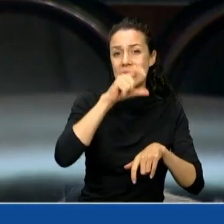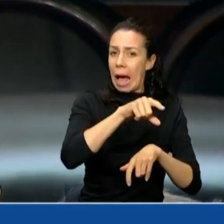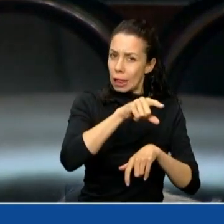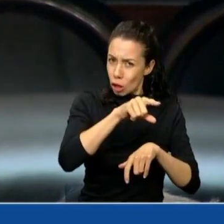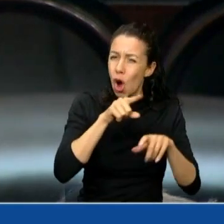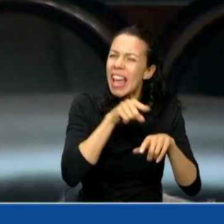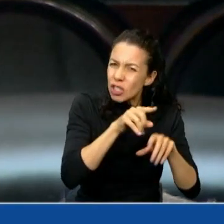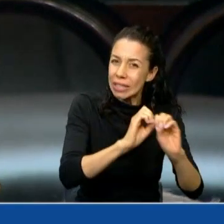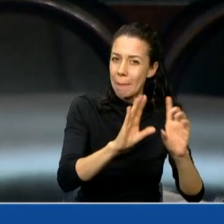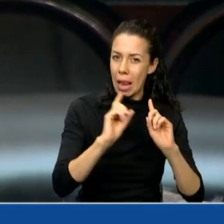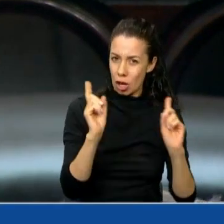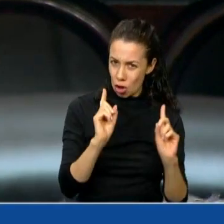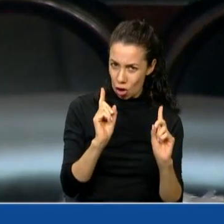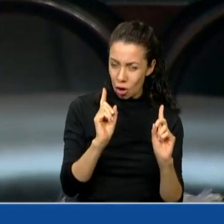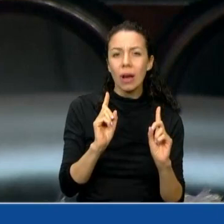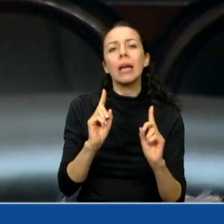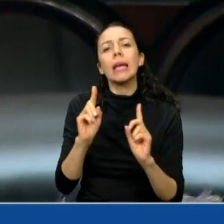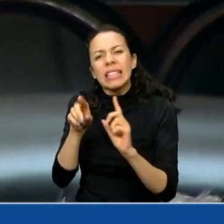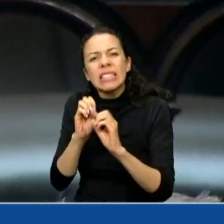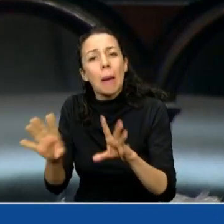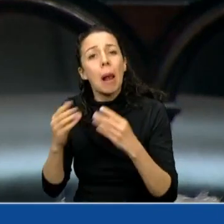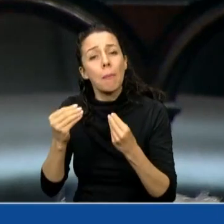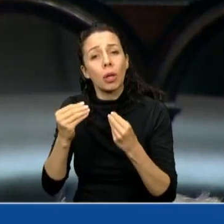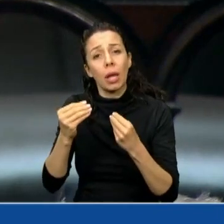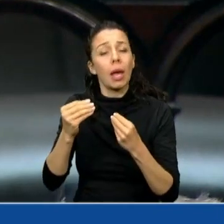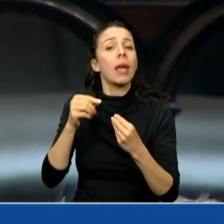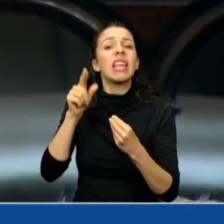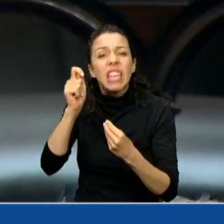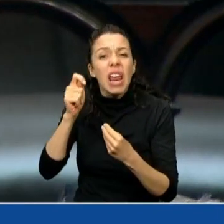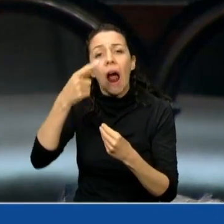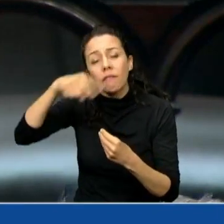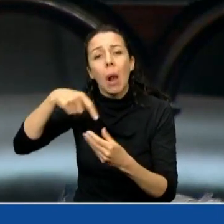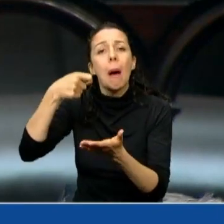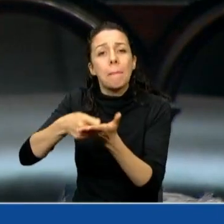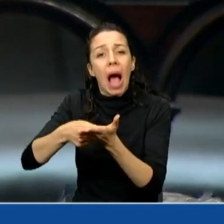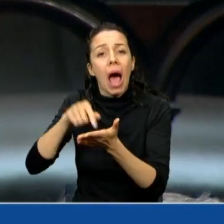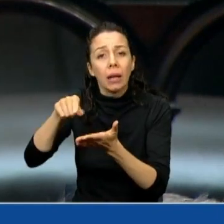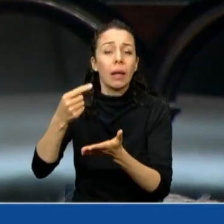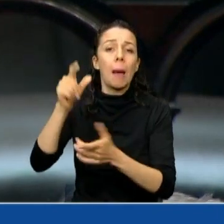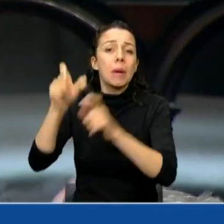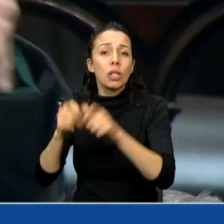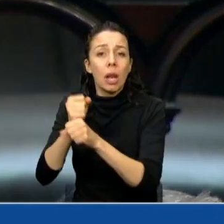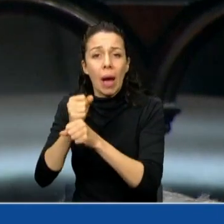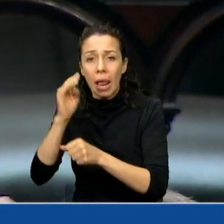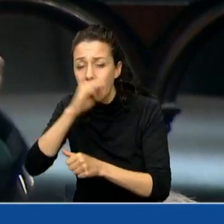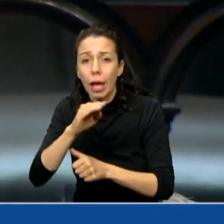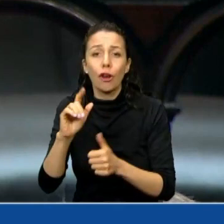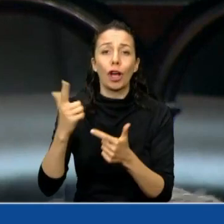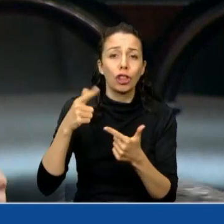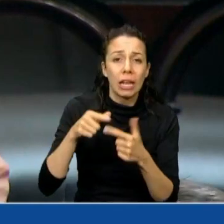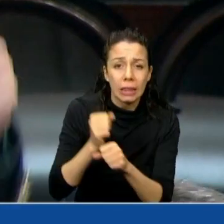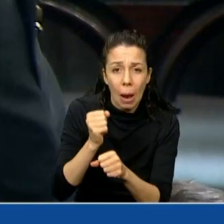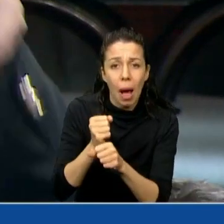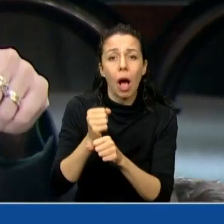Está mal porque esta rebaja la van a pagar los que no tienen trabajo, los que trabajan en negro, el 20% de los